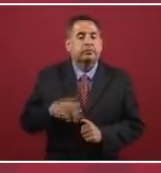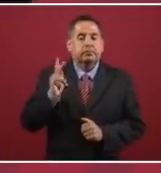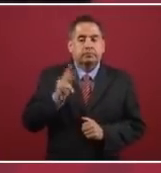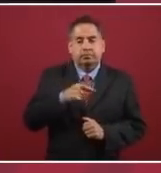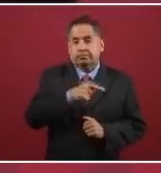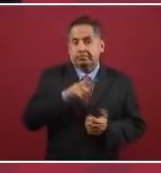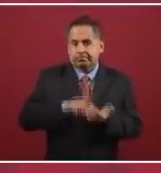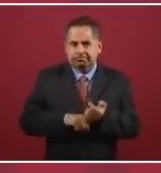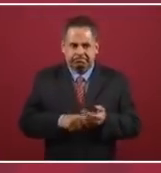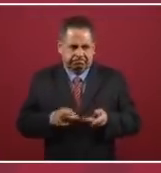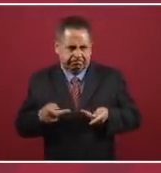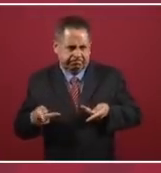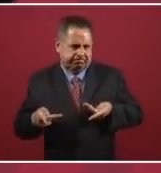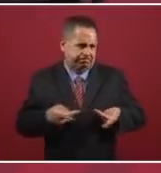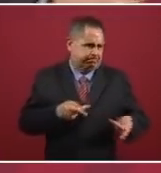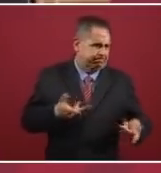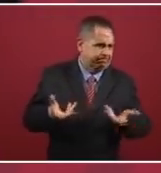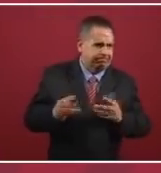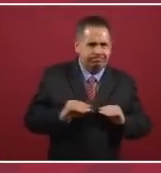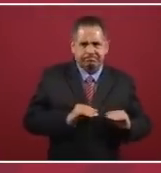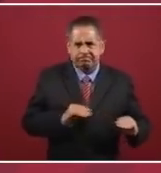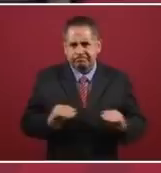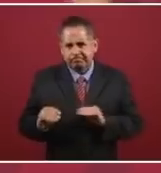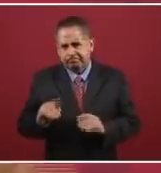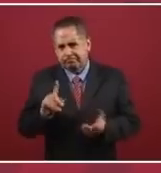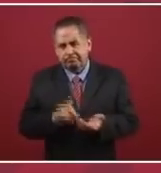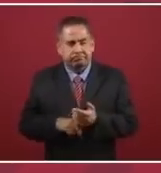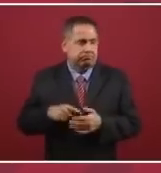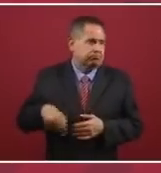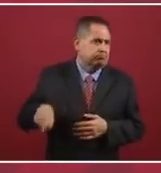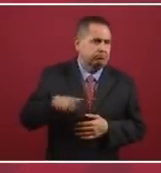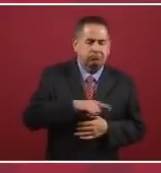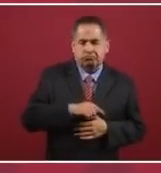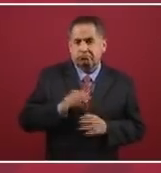preparó el terreno, ¿no? Iban a decirle que